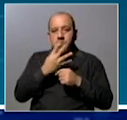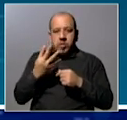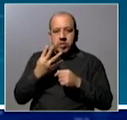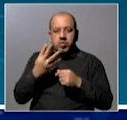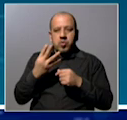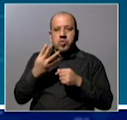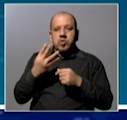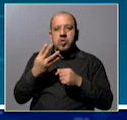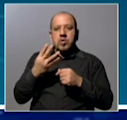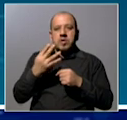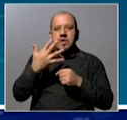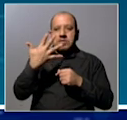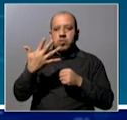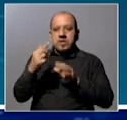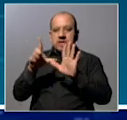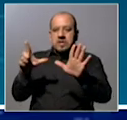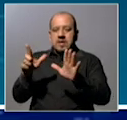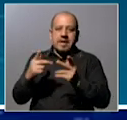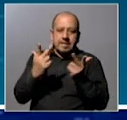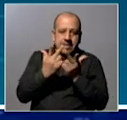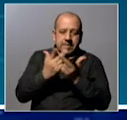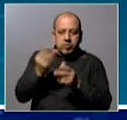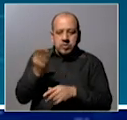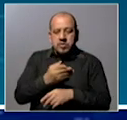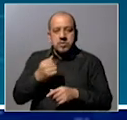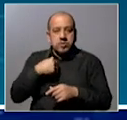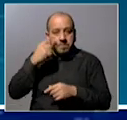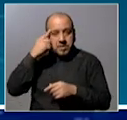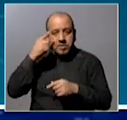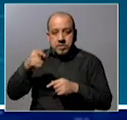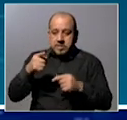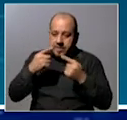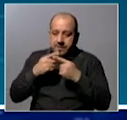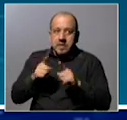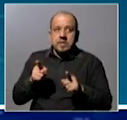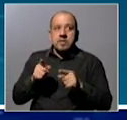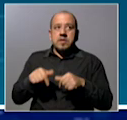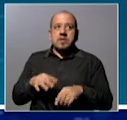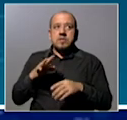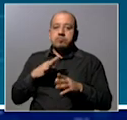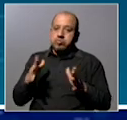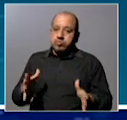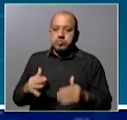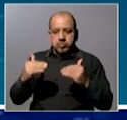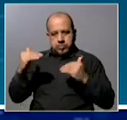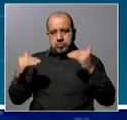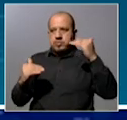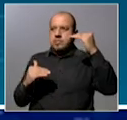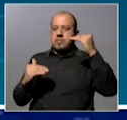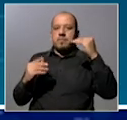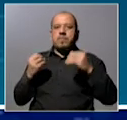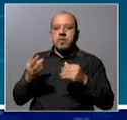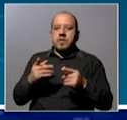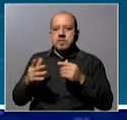Opción da un 57 a 33. Yo estimo que esa diferencia es realmente grande porque si se compara